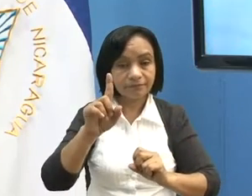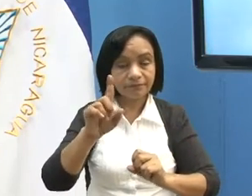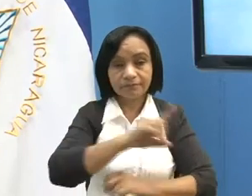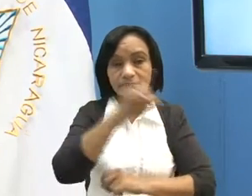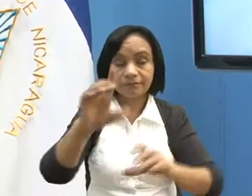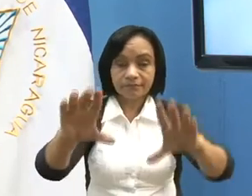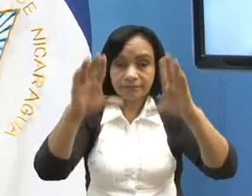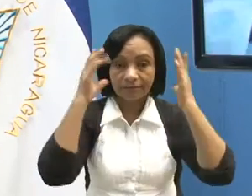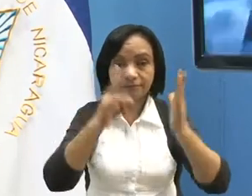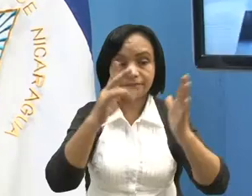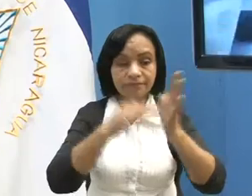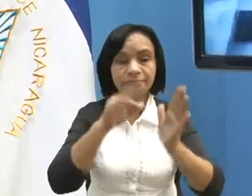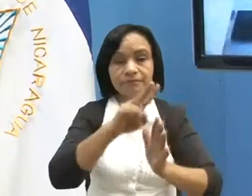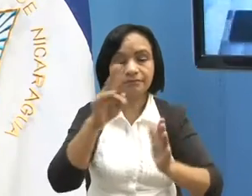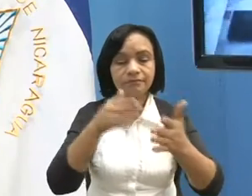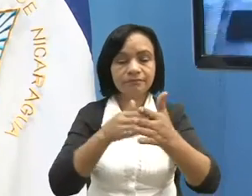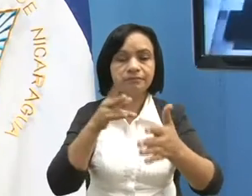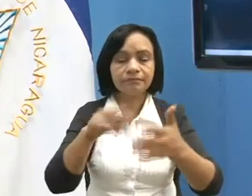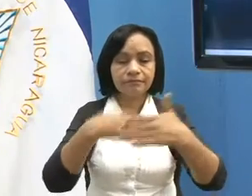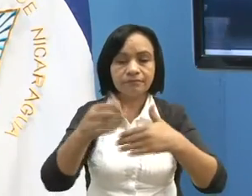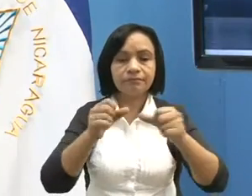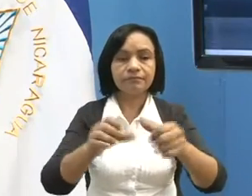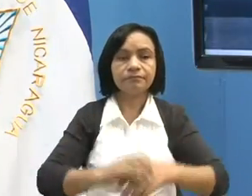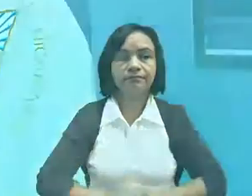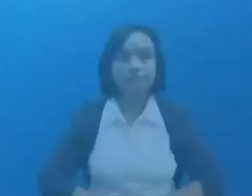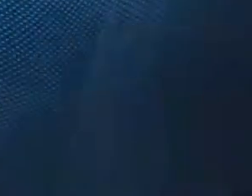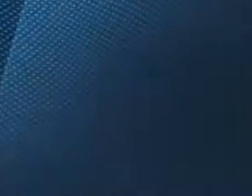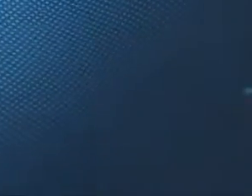ciclo escolar 2022. Breve pausa y ya volvemos.